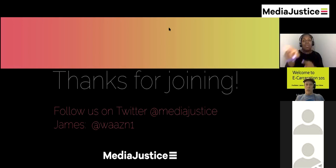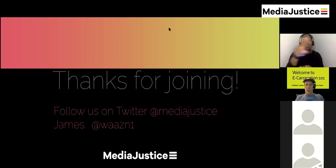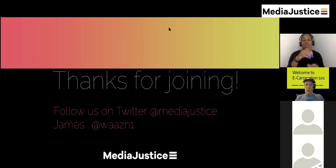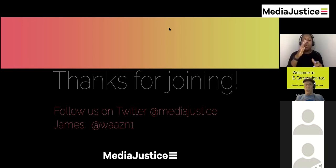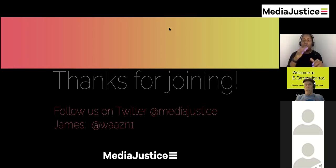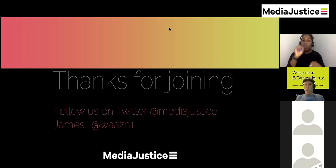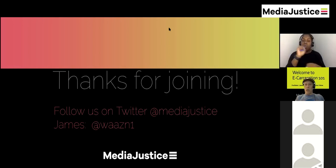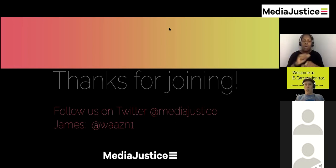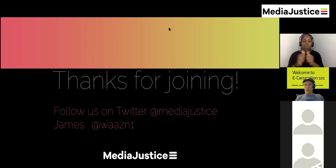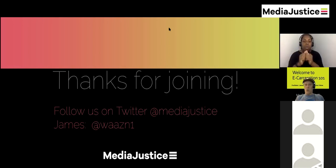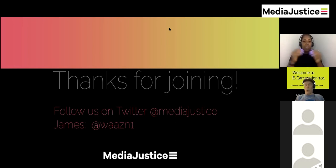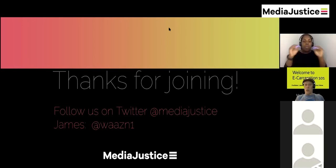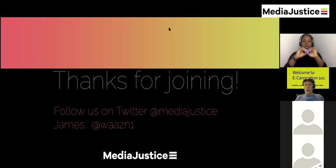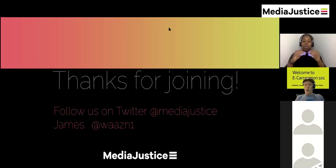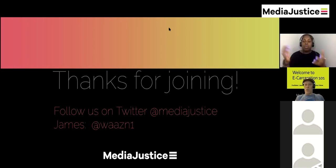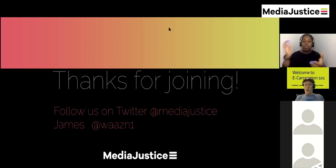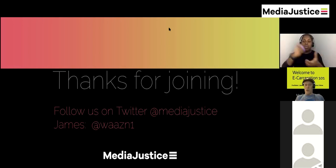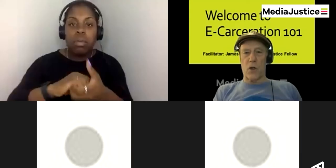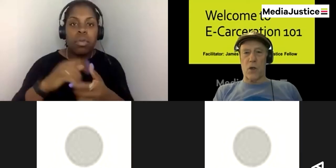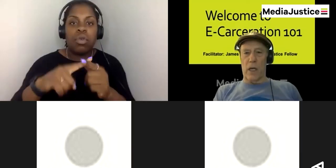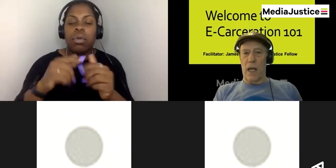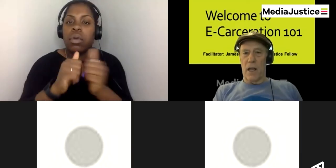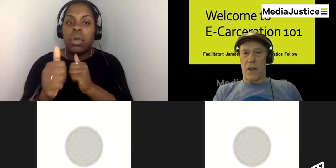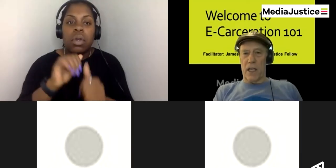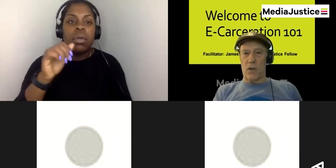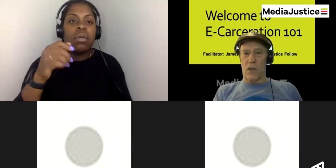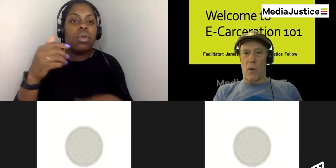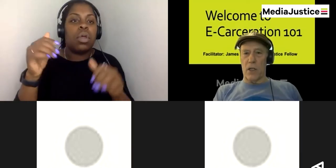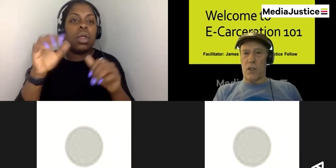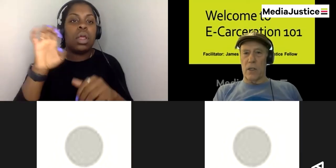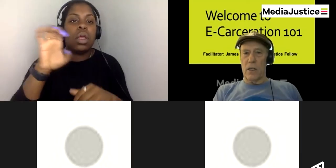adelante que nosotros vamos a escribir sobre estos temas de